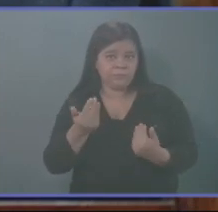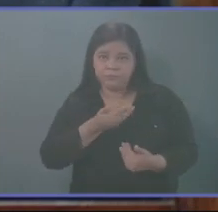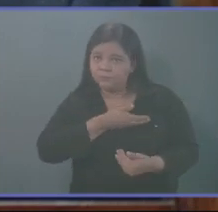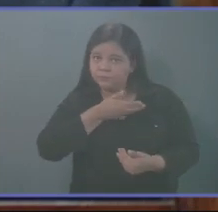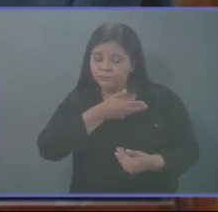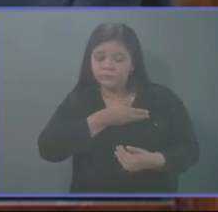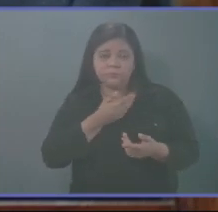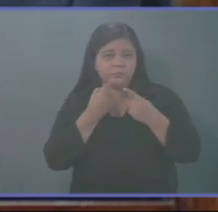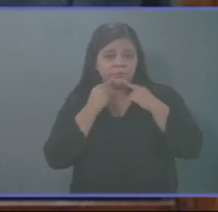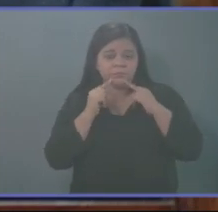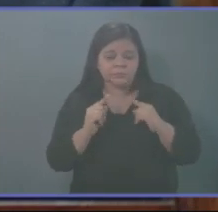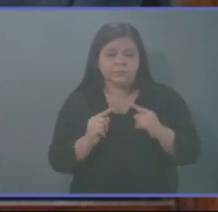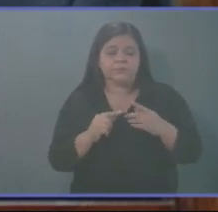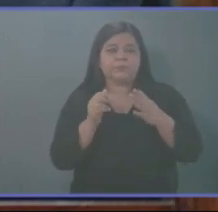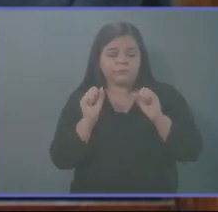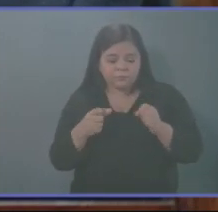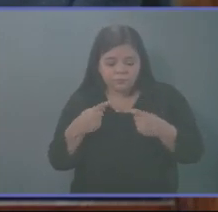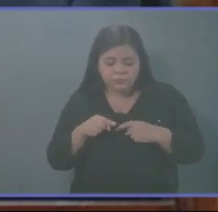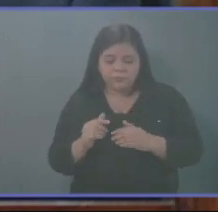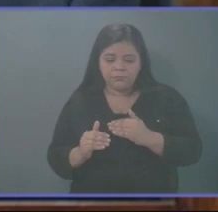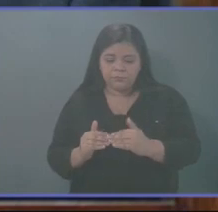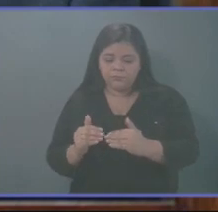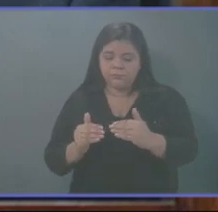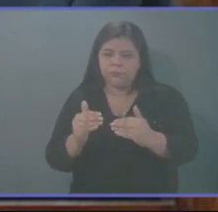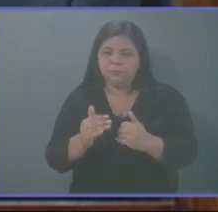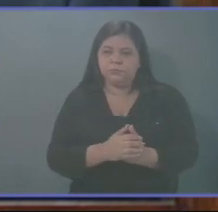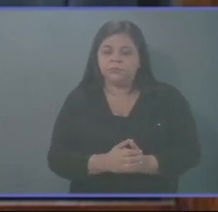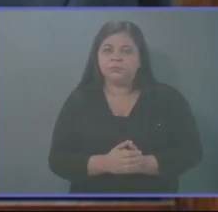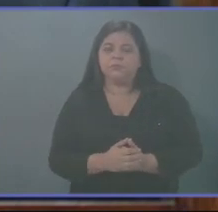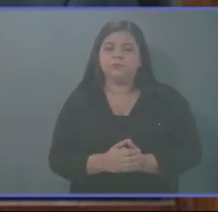declaratoria de que hay lugar a formación de causa.